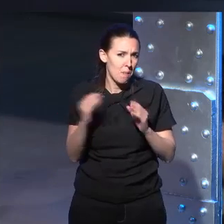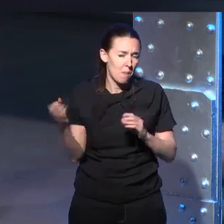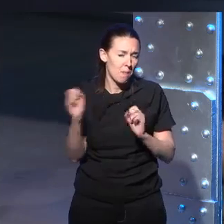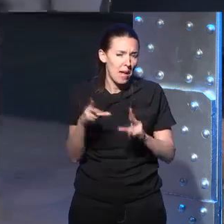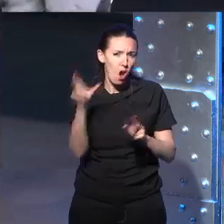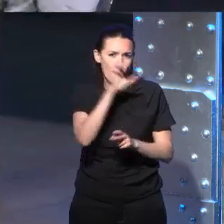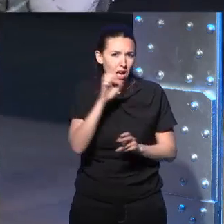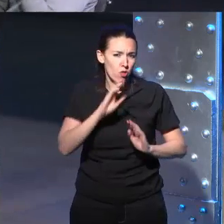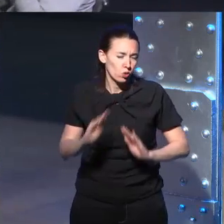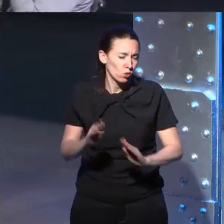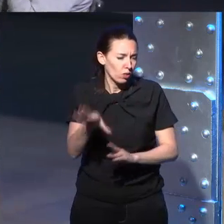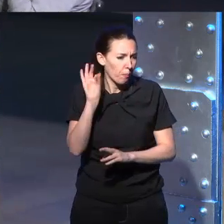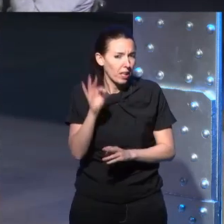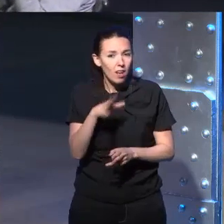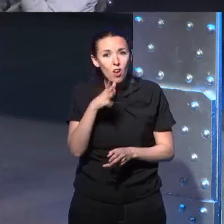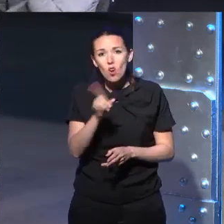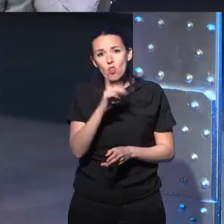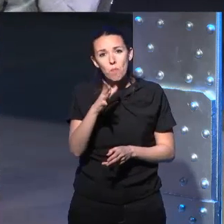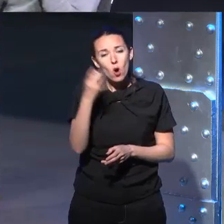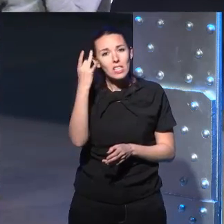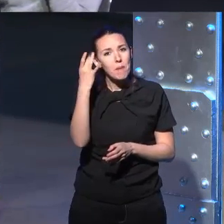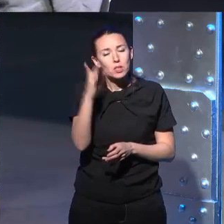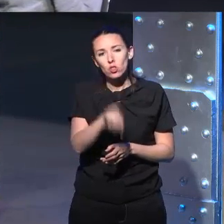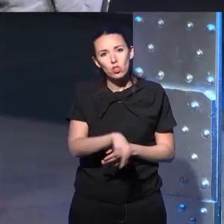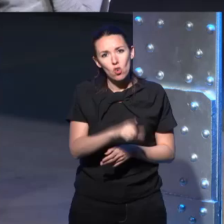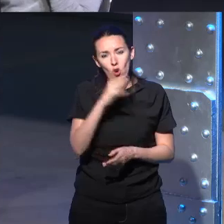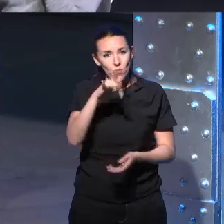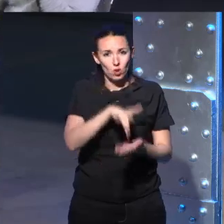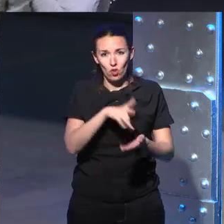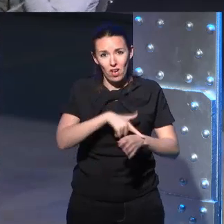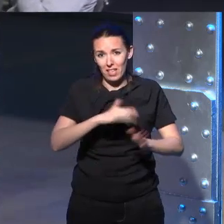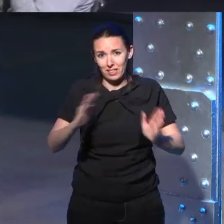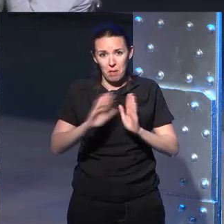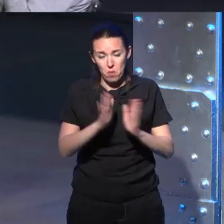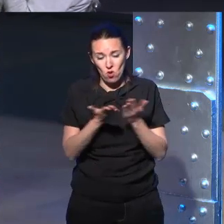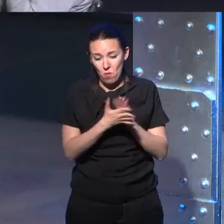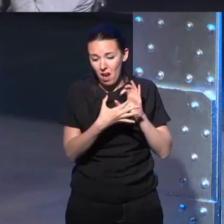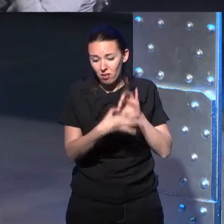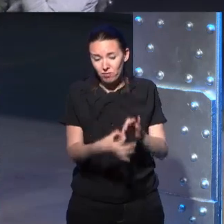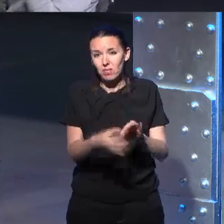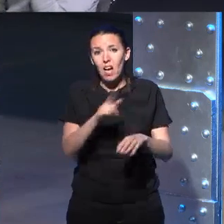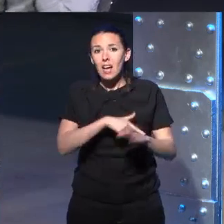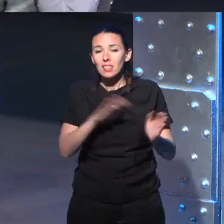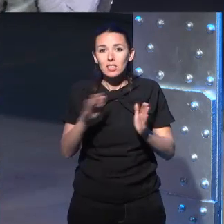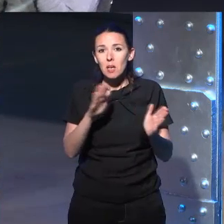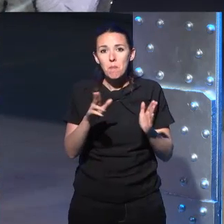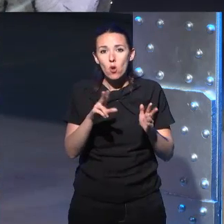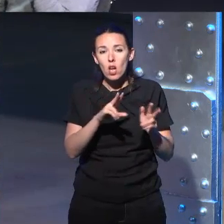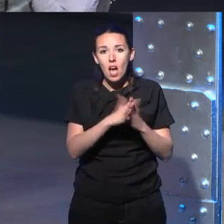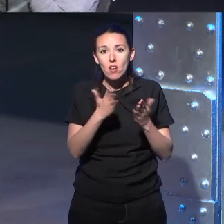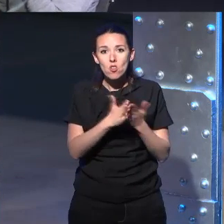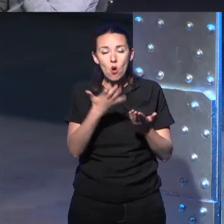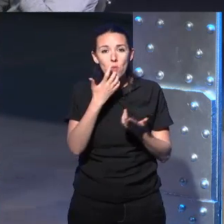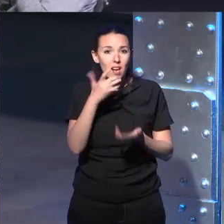Cogió porque no caprichosamente, sino porque sucedía en el tiempo de la novela. En el tiempo de la novela era ese